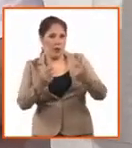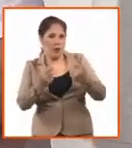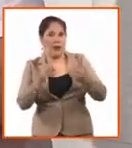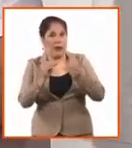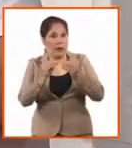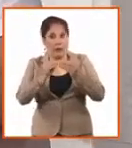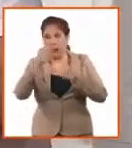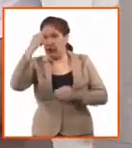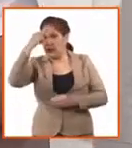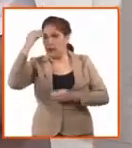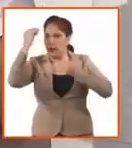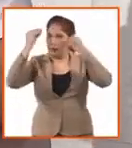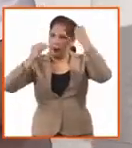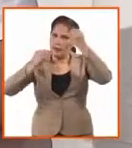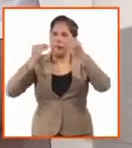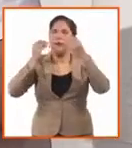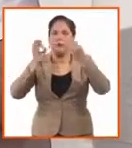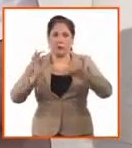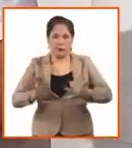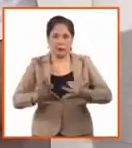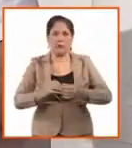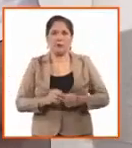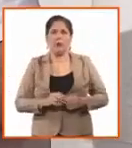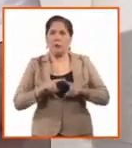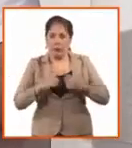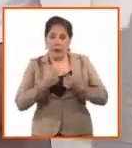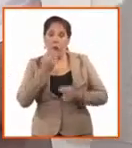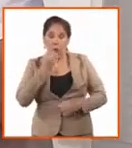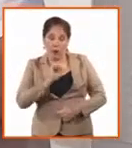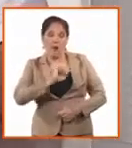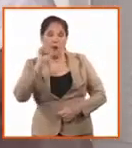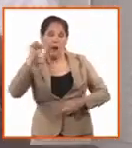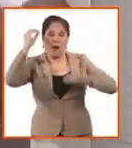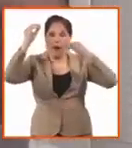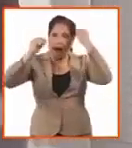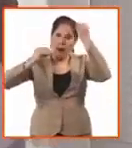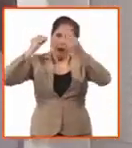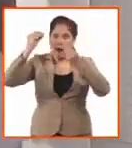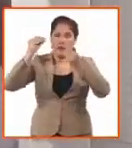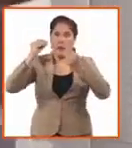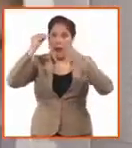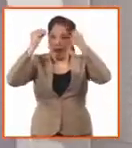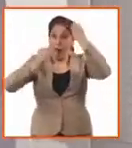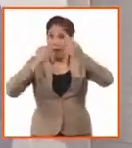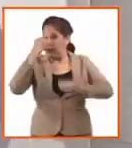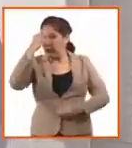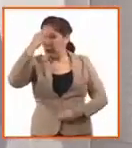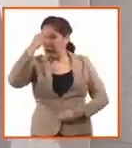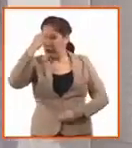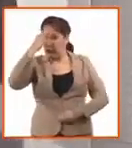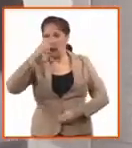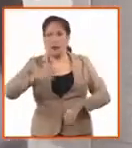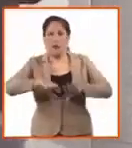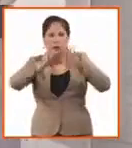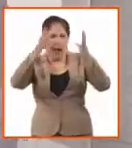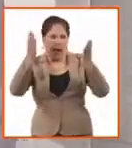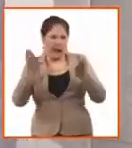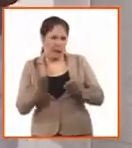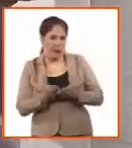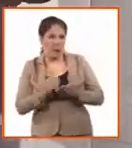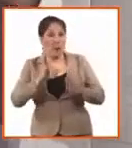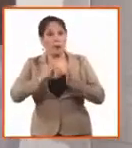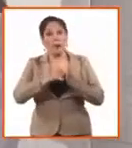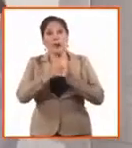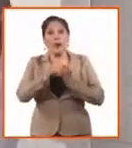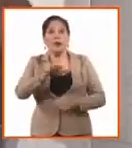épocas pero sin dudas es eso es posible hacer ese análisis porque su pensamiento tiene nivel de universalidad y el proyecto